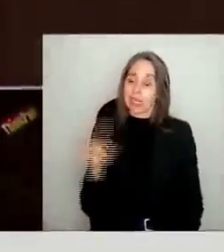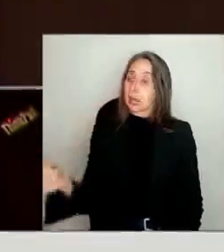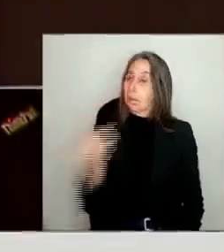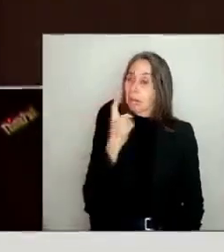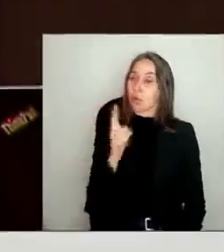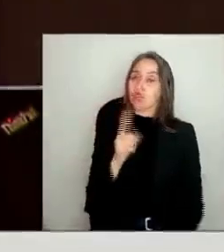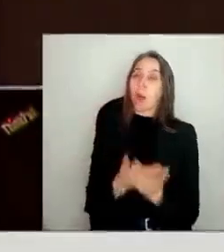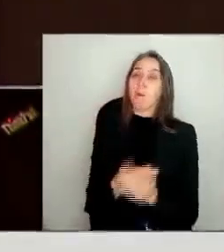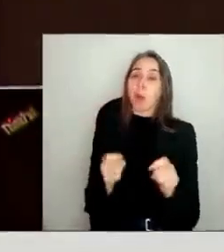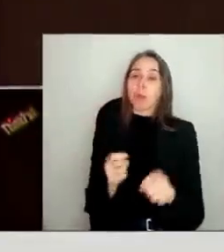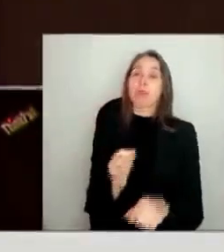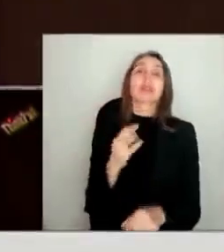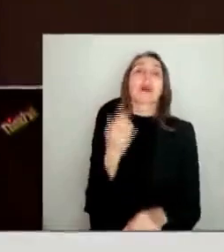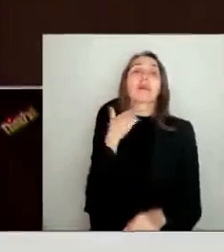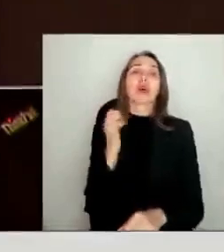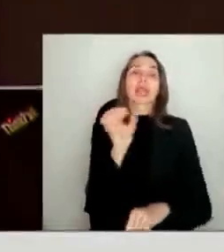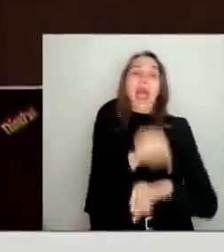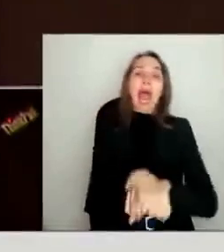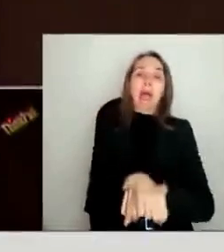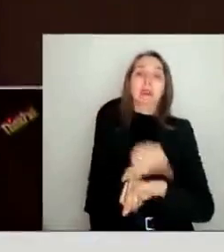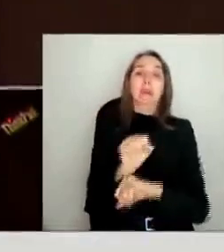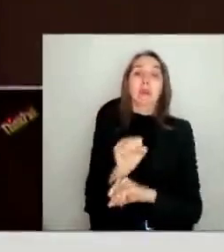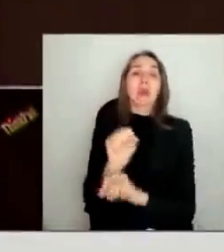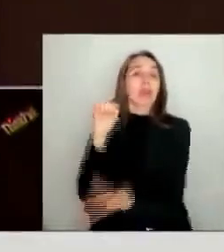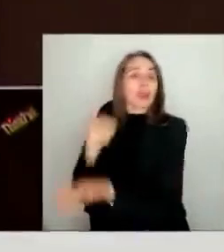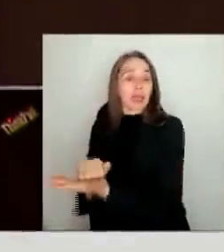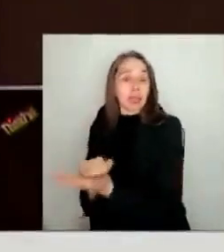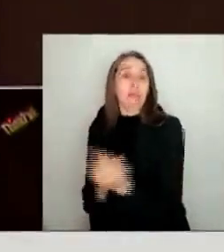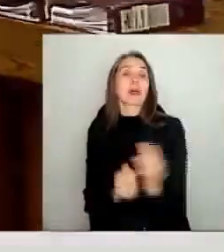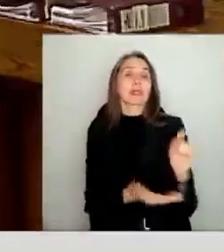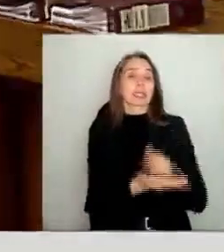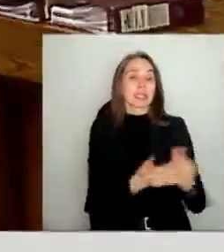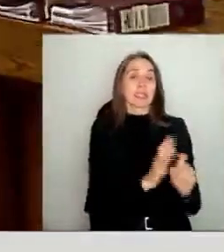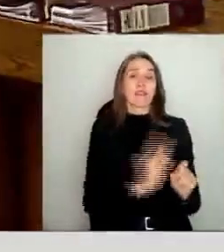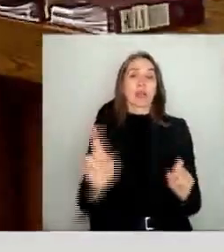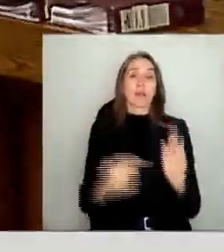la admisibilidad la secretaría dará respuesta con respecto a lo que dice el reglamento